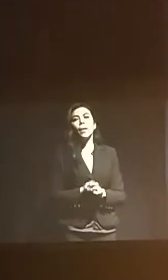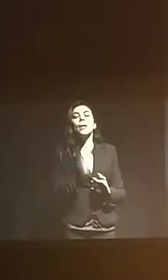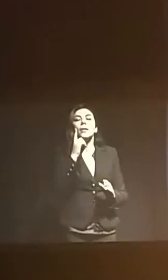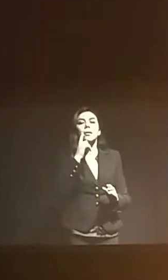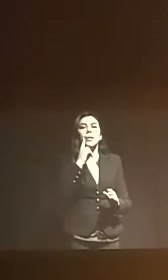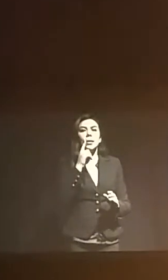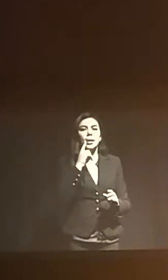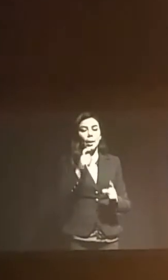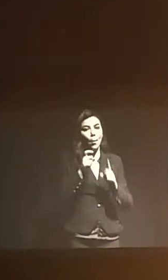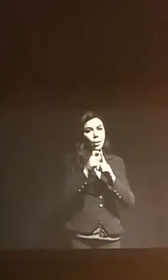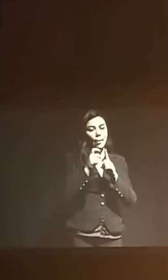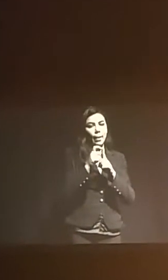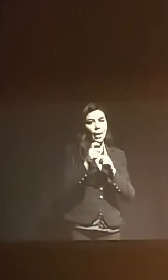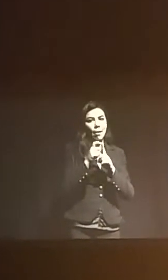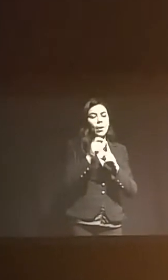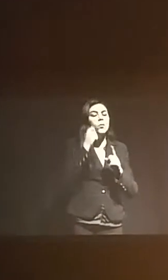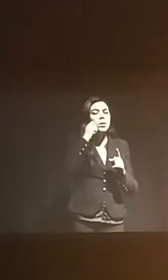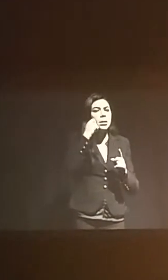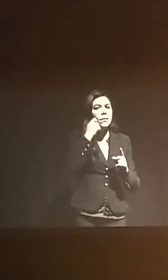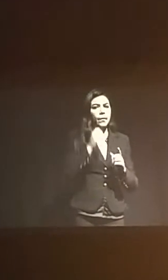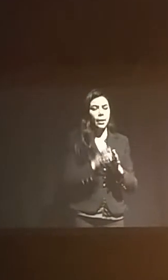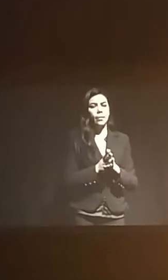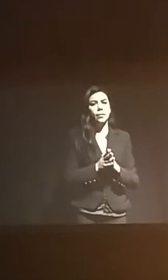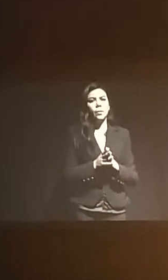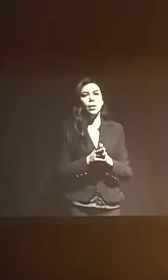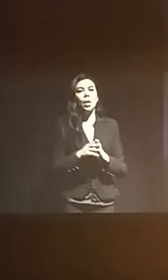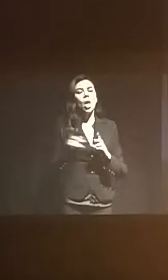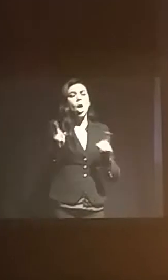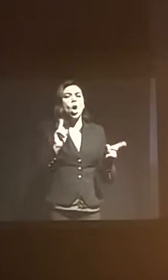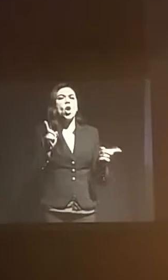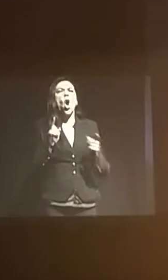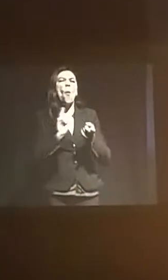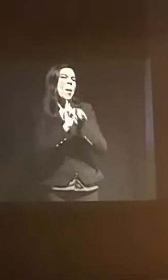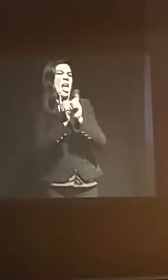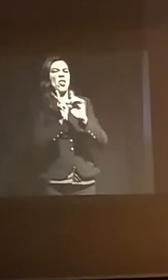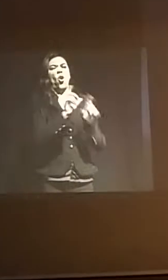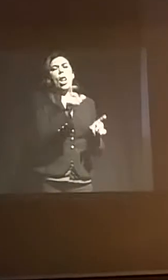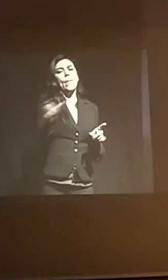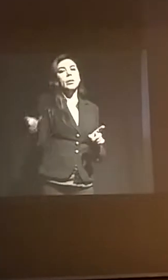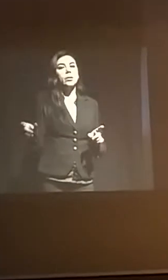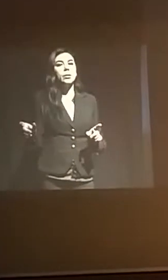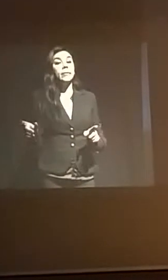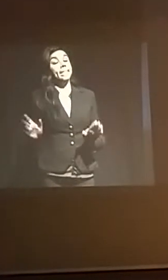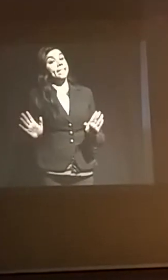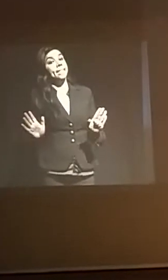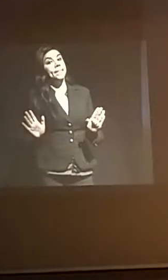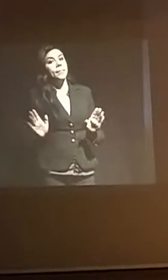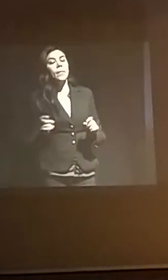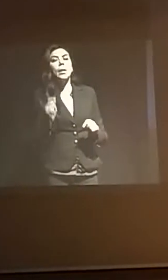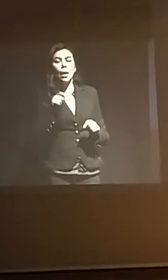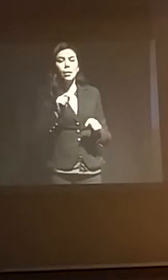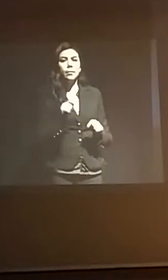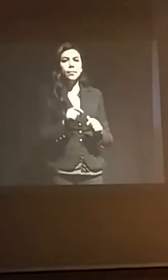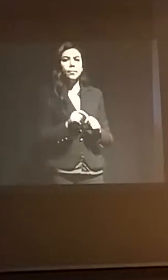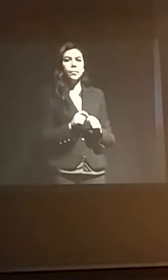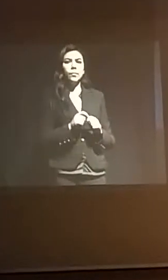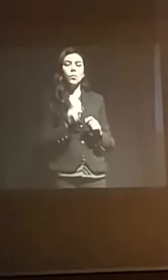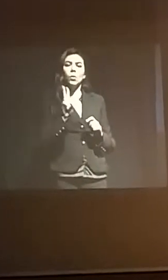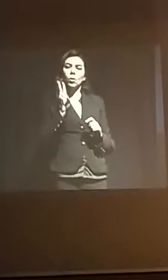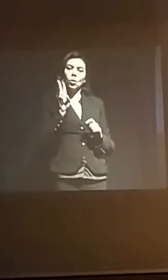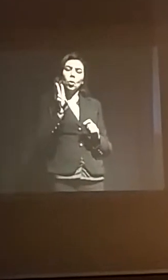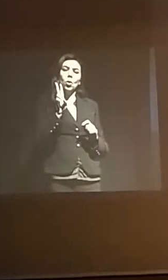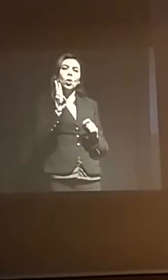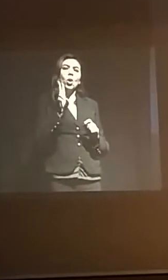Tenemos un concepto de para todas, pero no quiero que suene la retórica así como el para todas las personas. Y acá se van a tomar